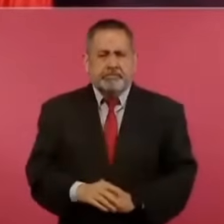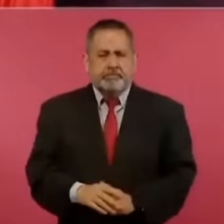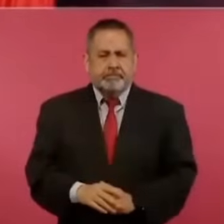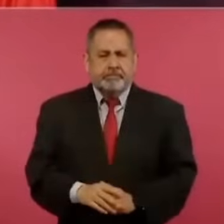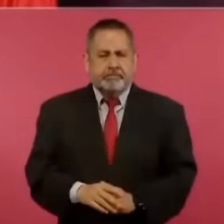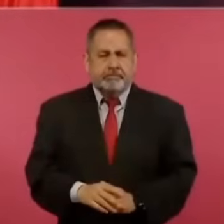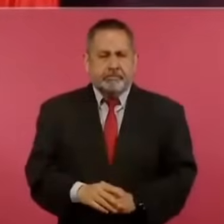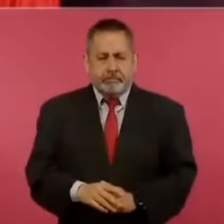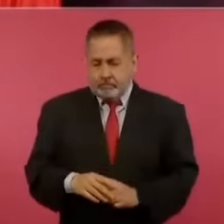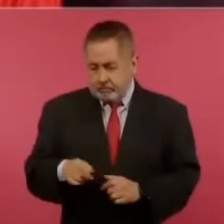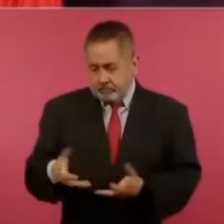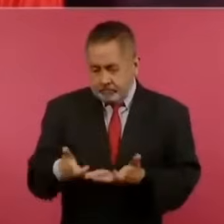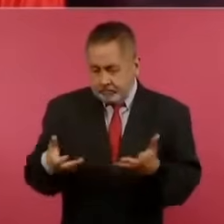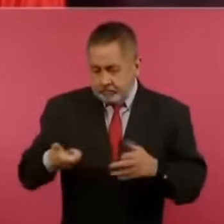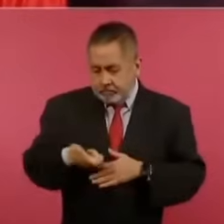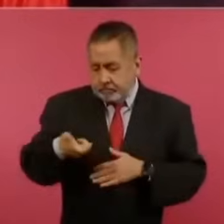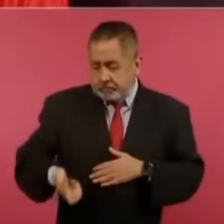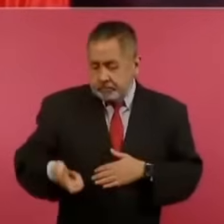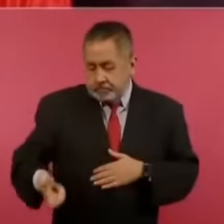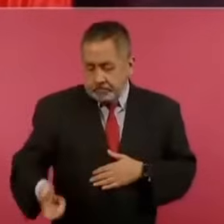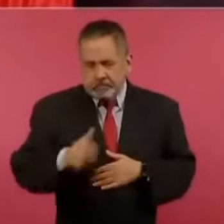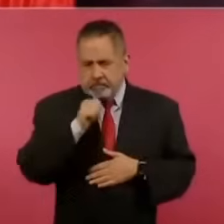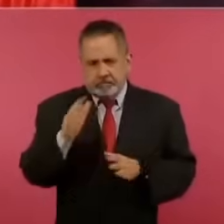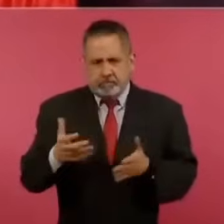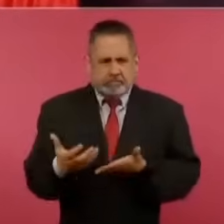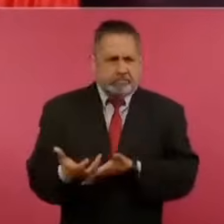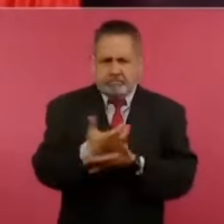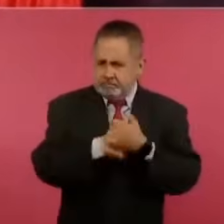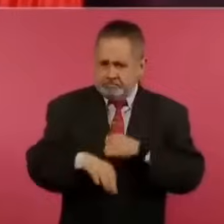porque no se le paga renta a la naturaleza.